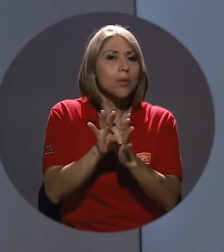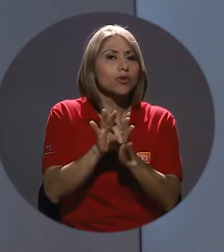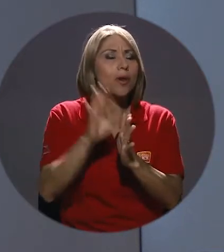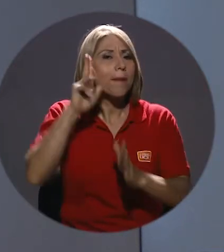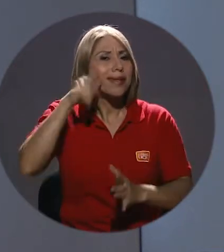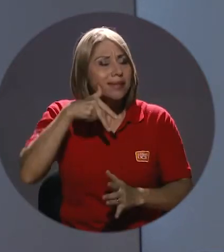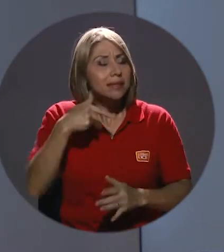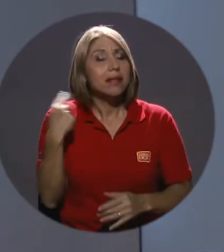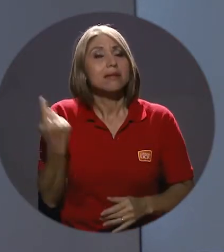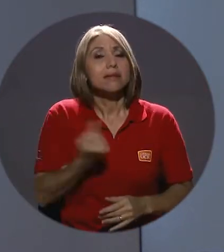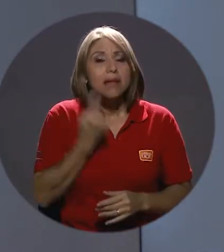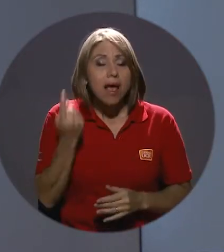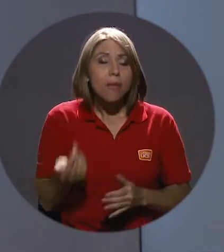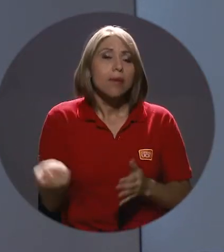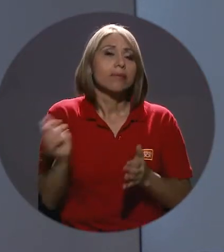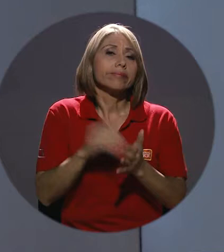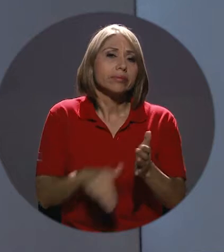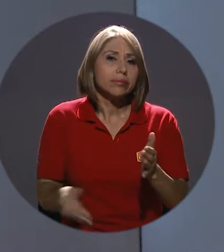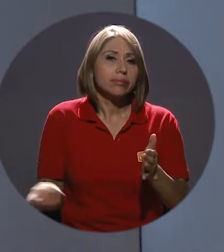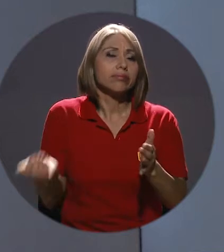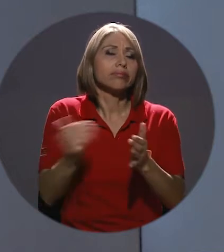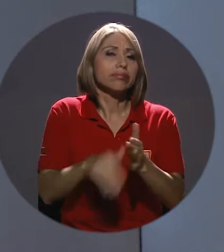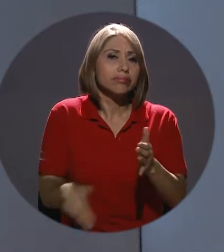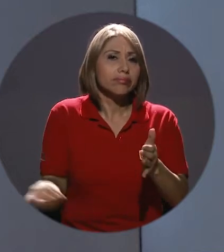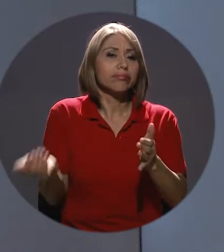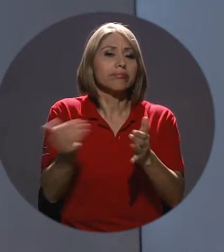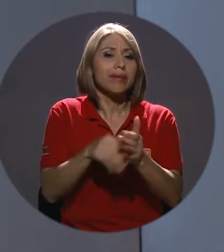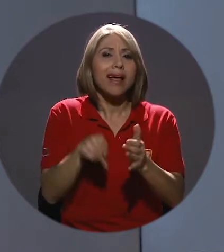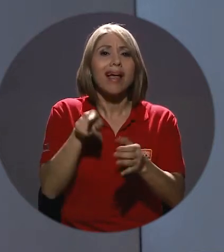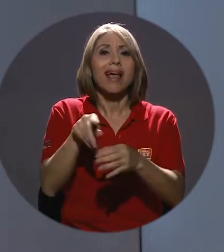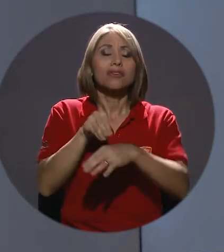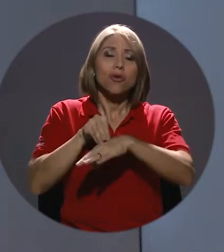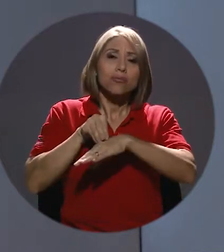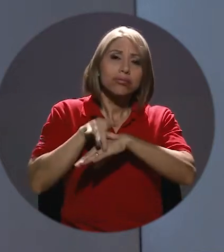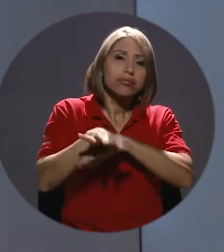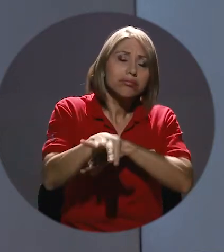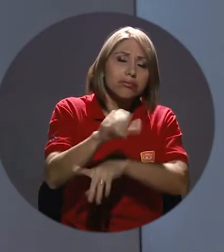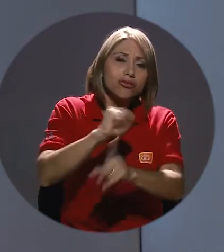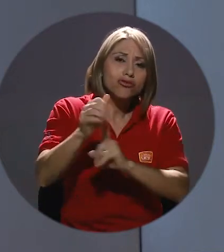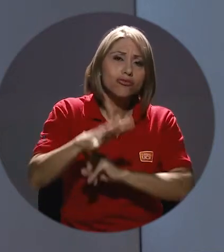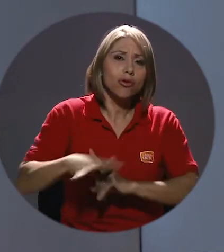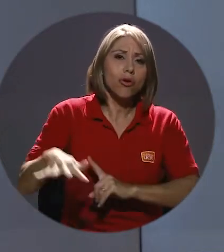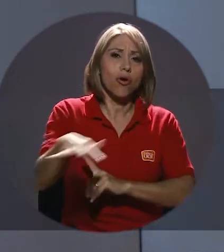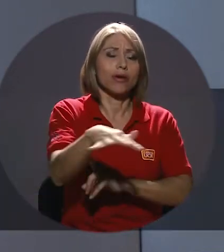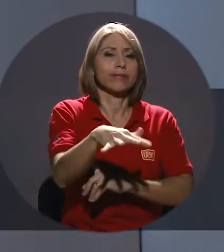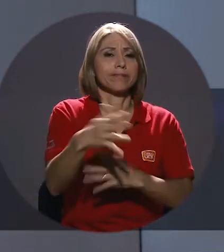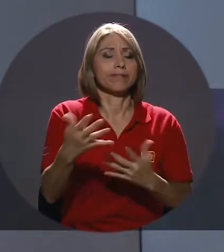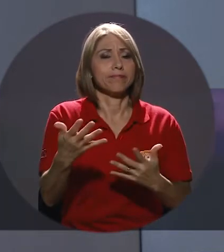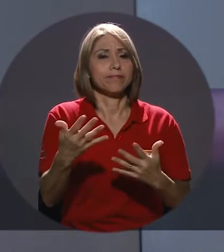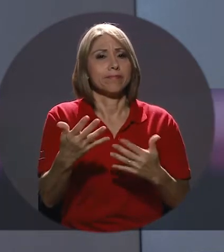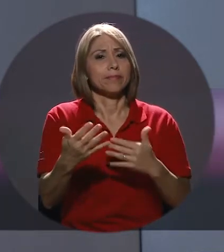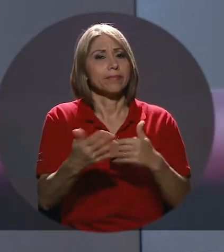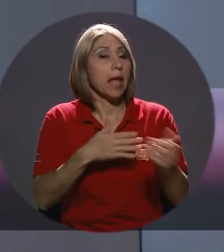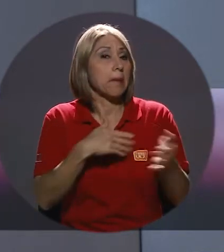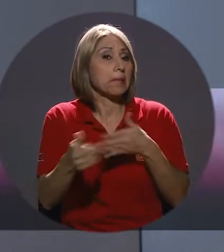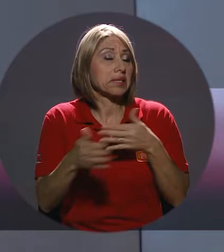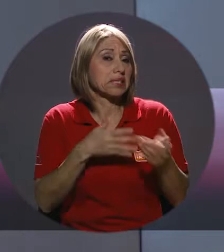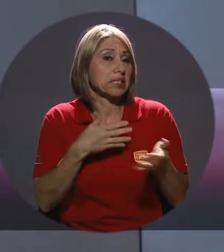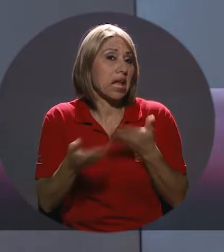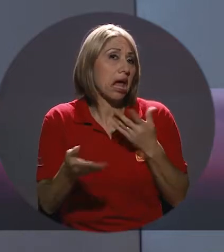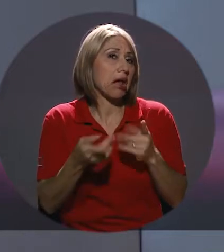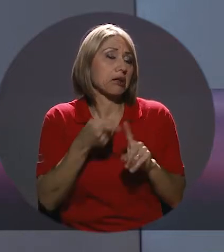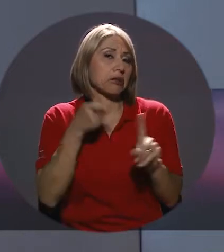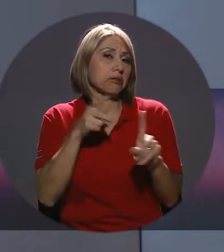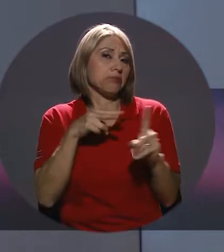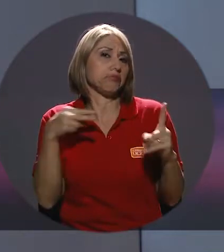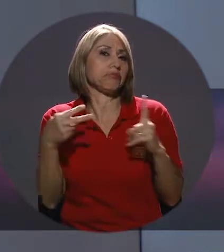de corte machista que pues calan en la sociedad y que, a pesar de que tal vez desde el punto de vista de